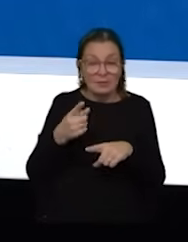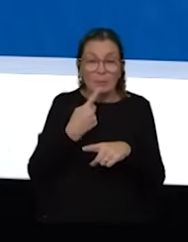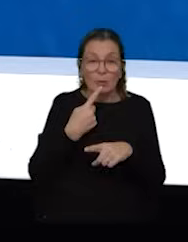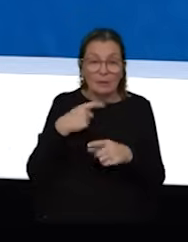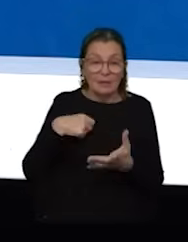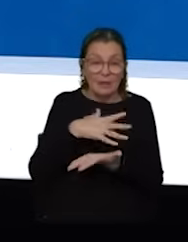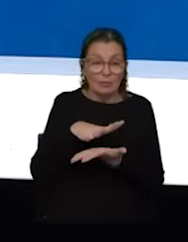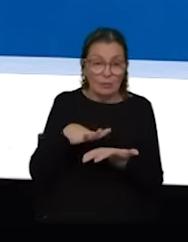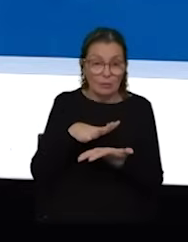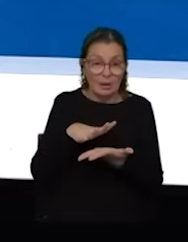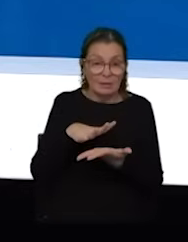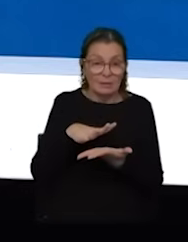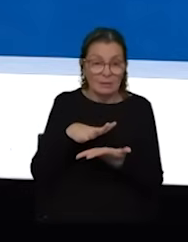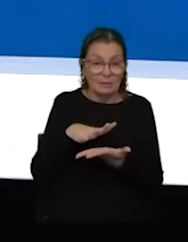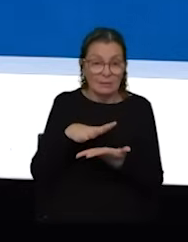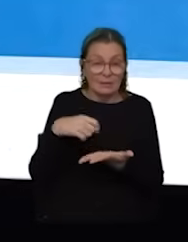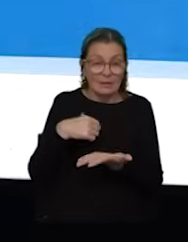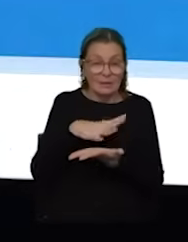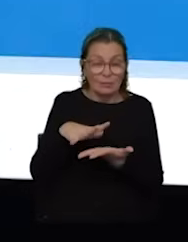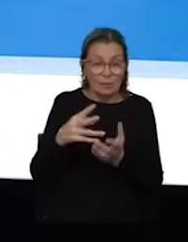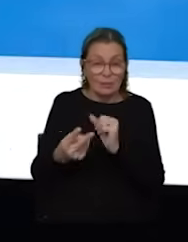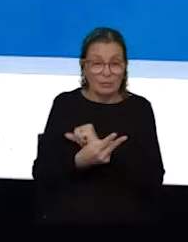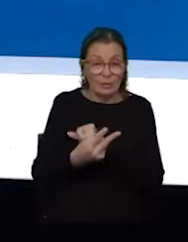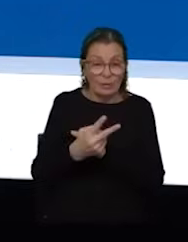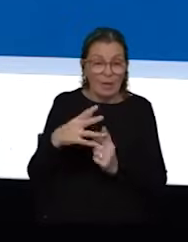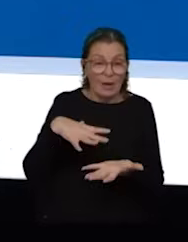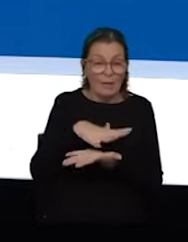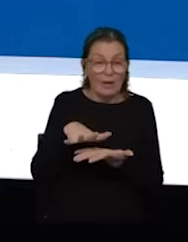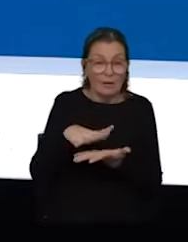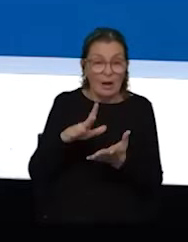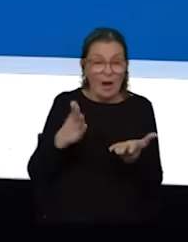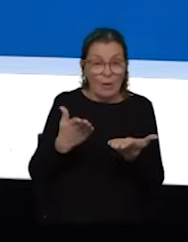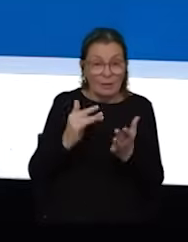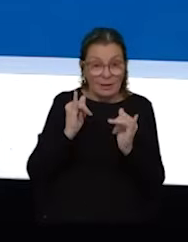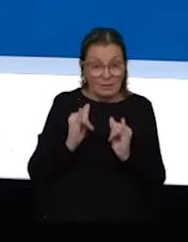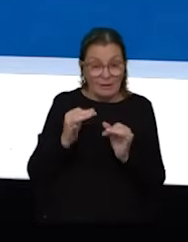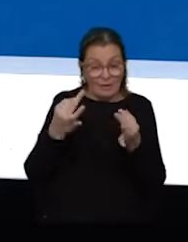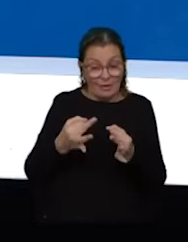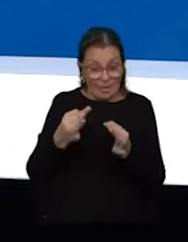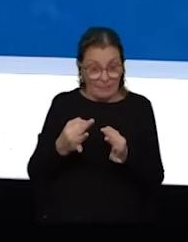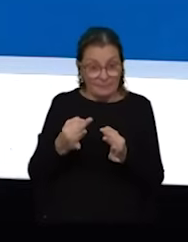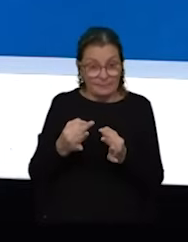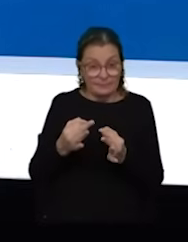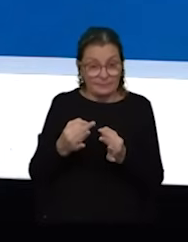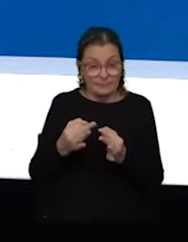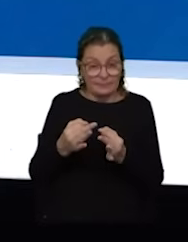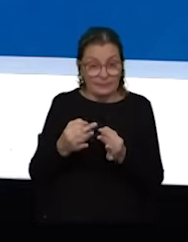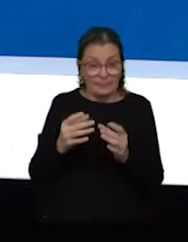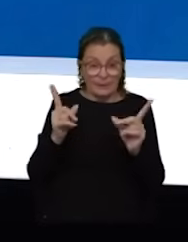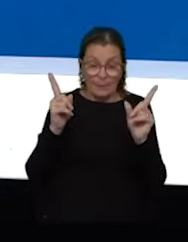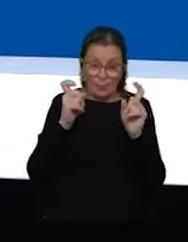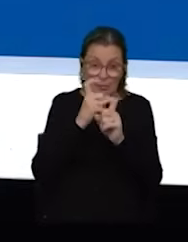sociales eh la situación de la seguridad de los barrios ahora es cierto que es muy